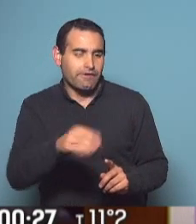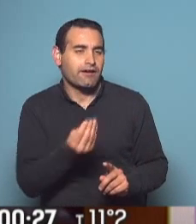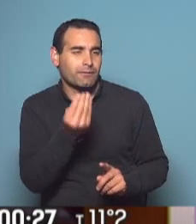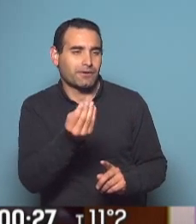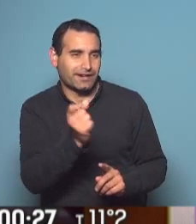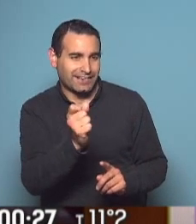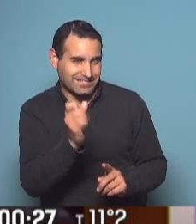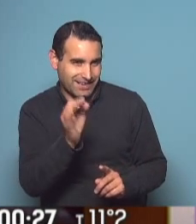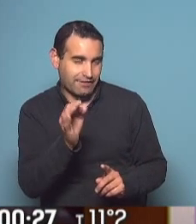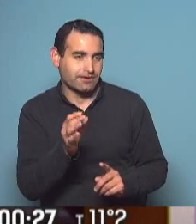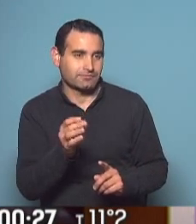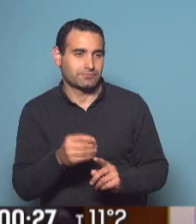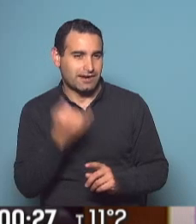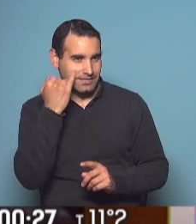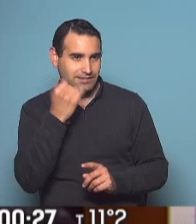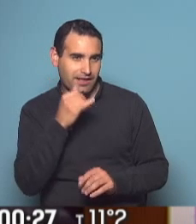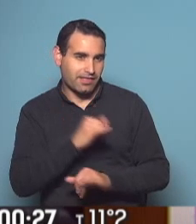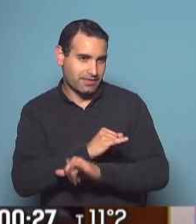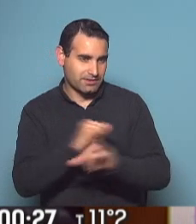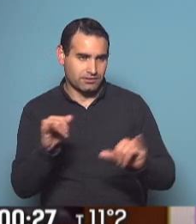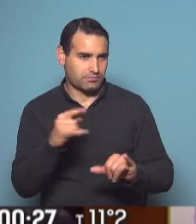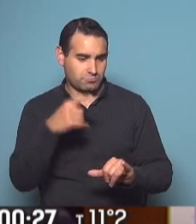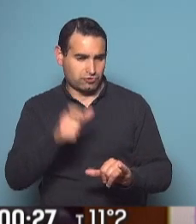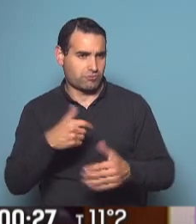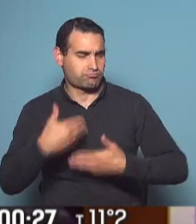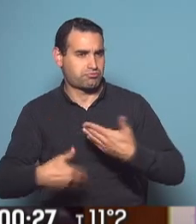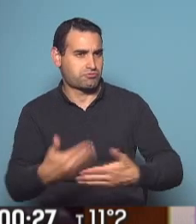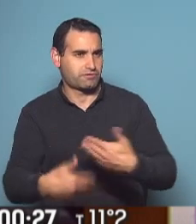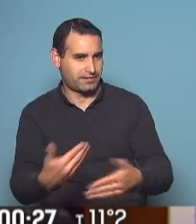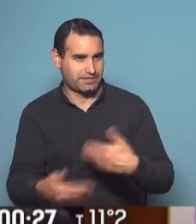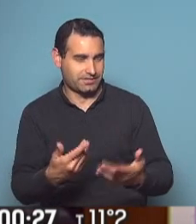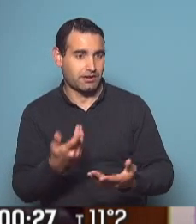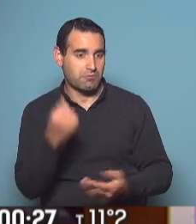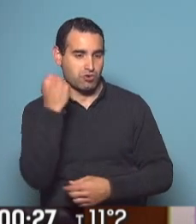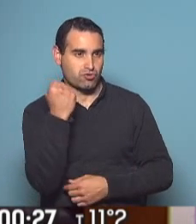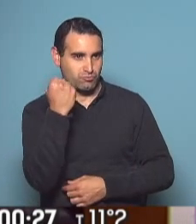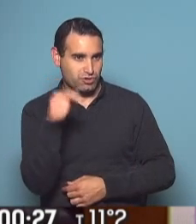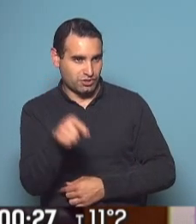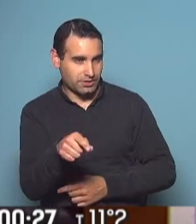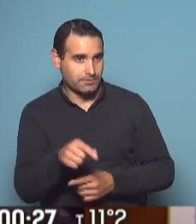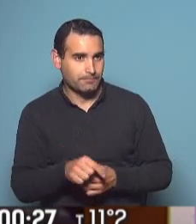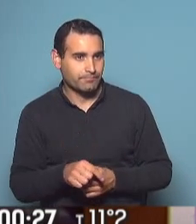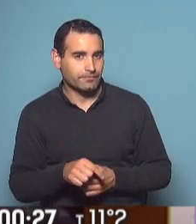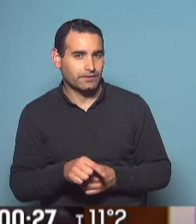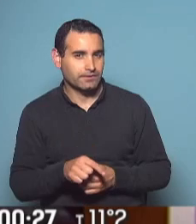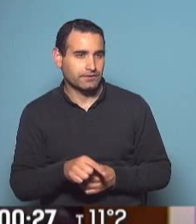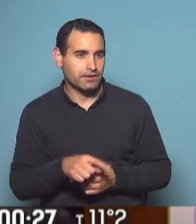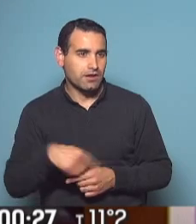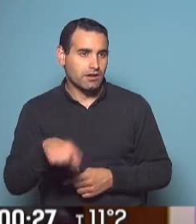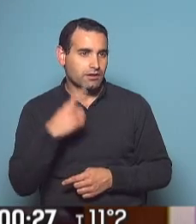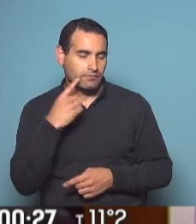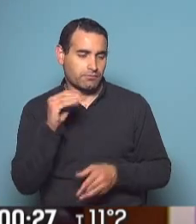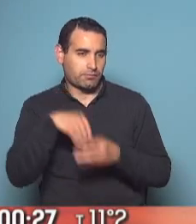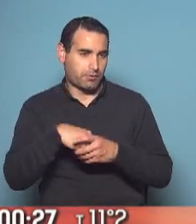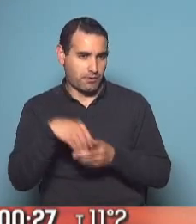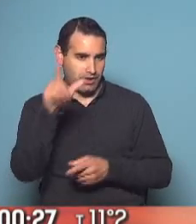dicho en estos días, que se ha manifestado como un heterodoxo, progresista y con economistas que en realidad son más proclives al intervencionismo